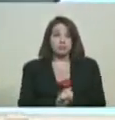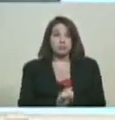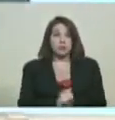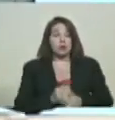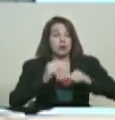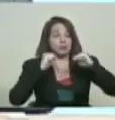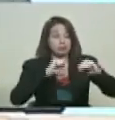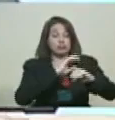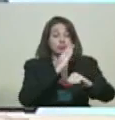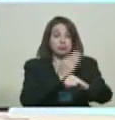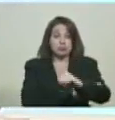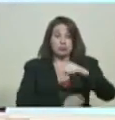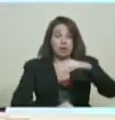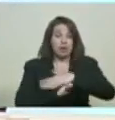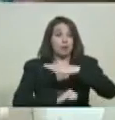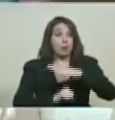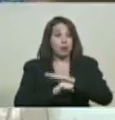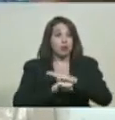mundial